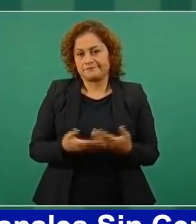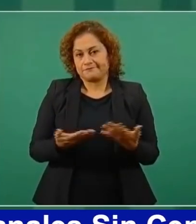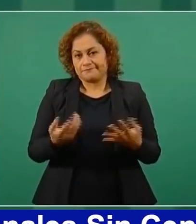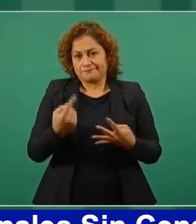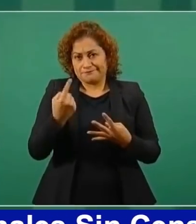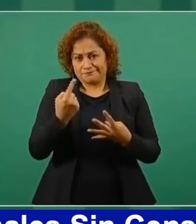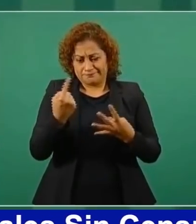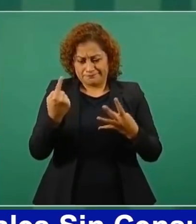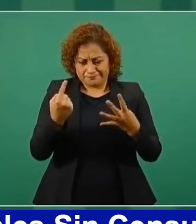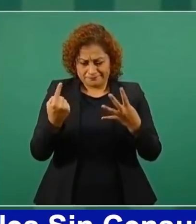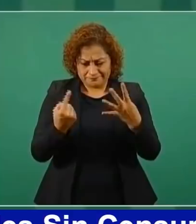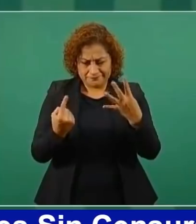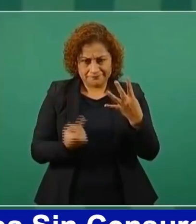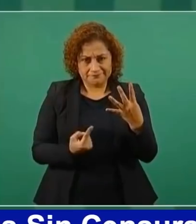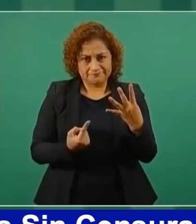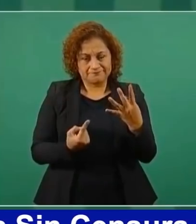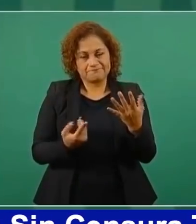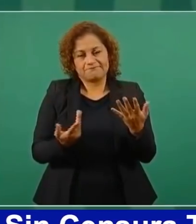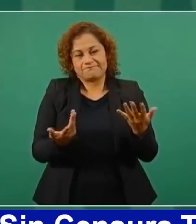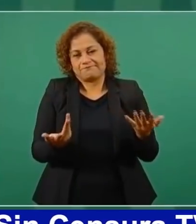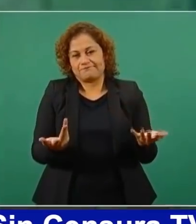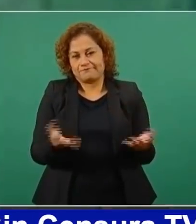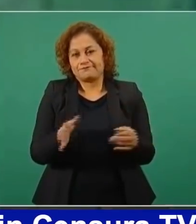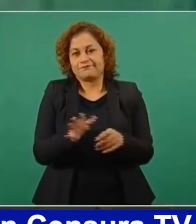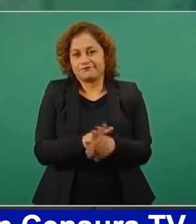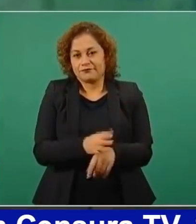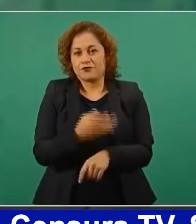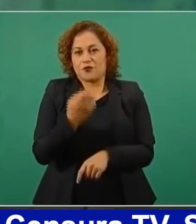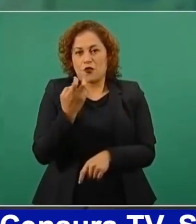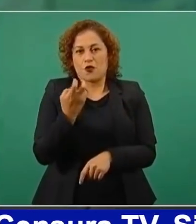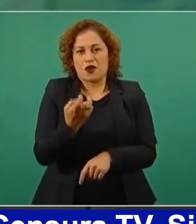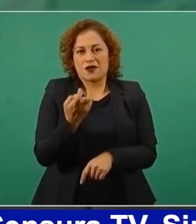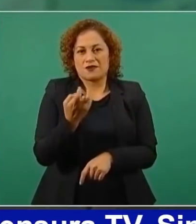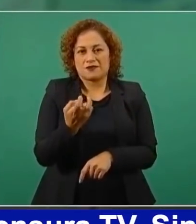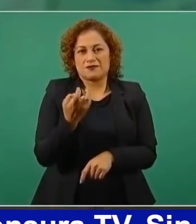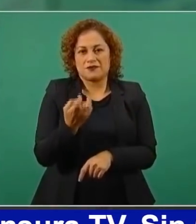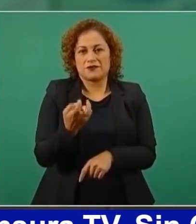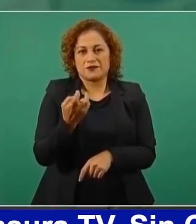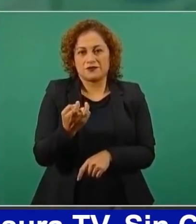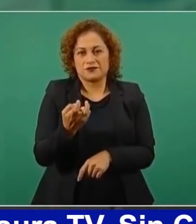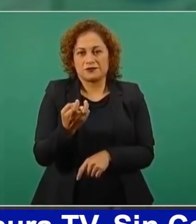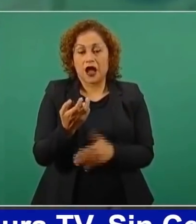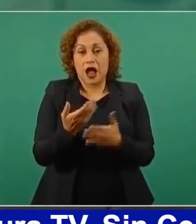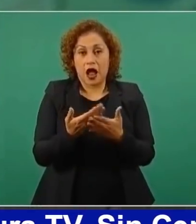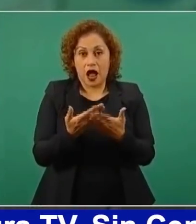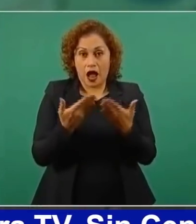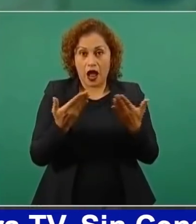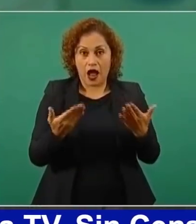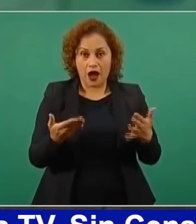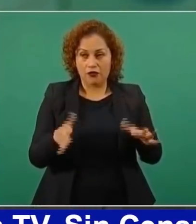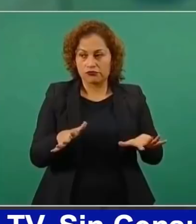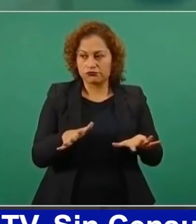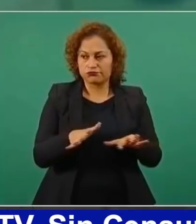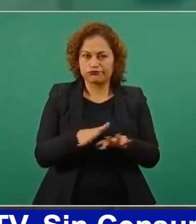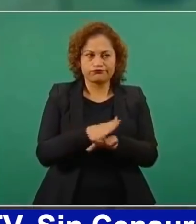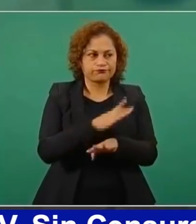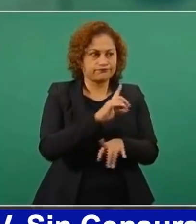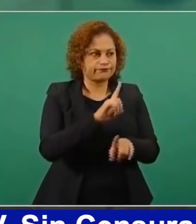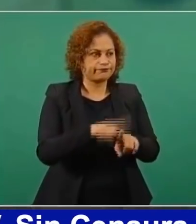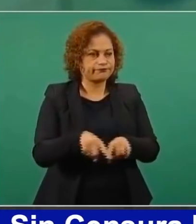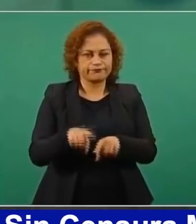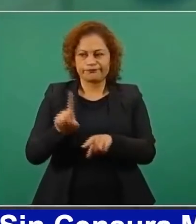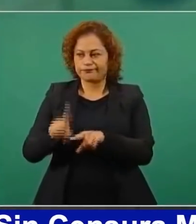Entonces, por eso estoy muy optimista tengo